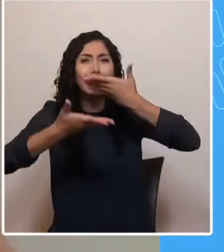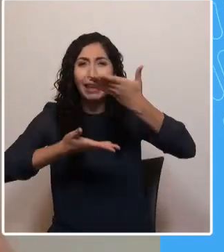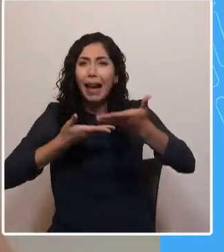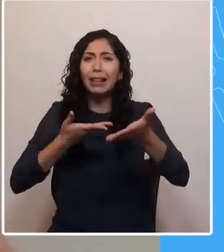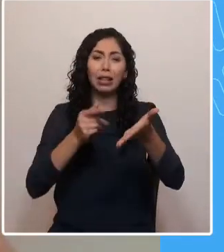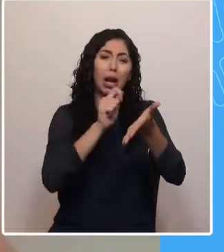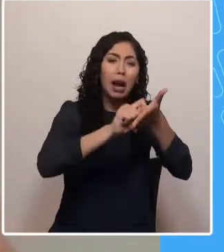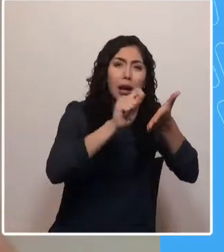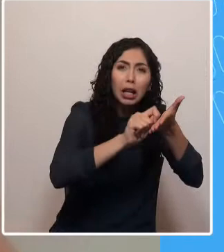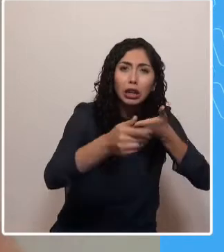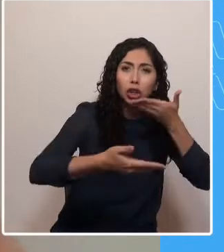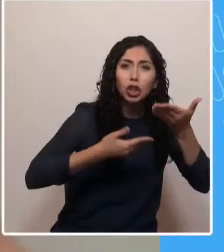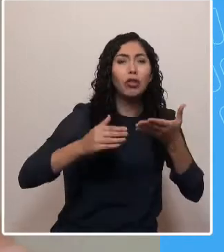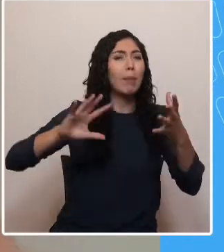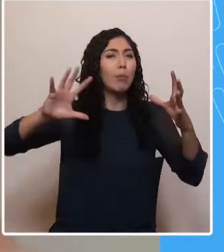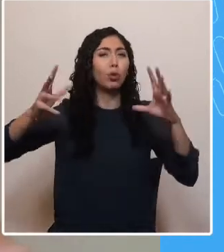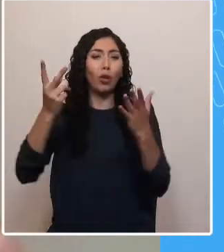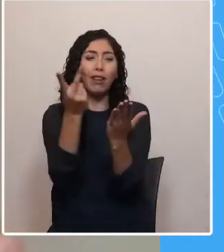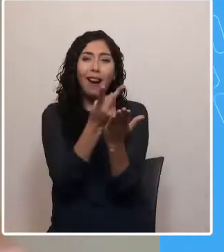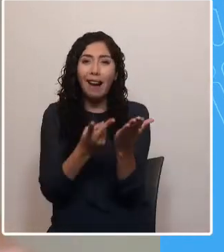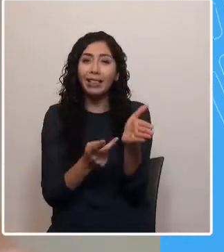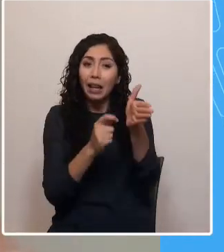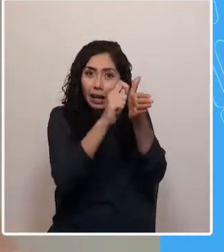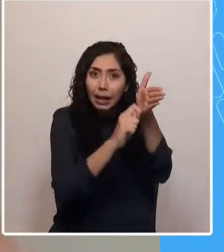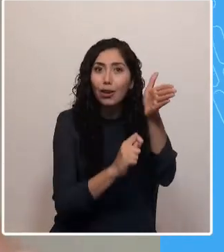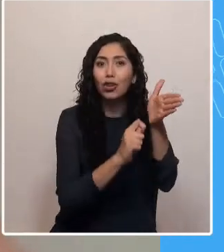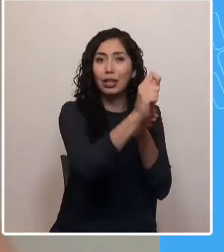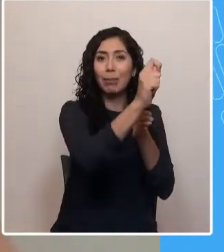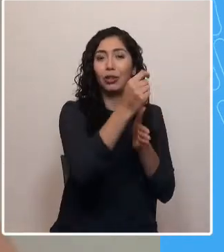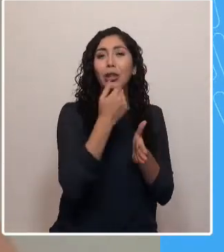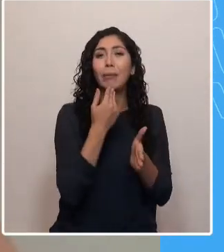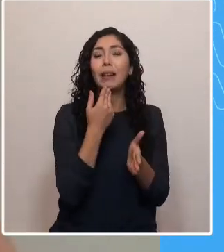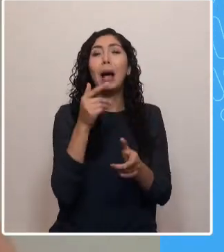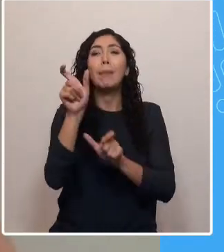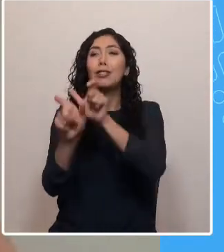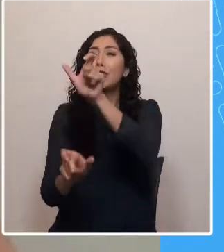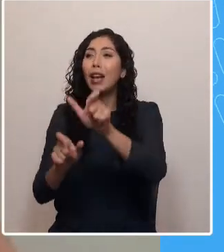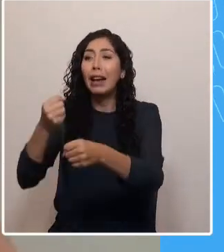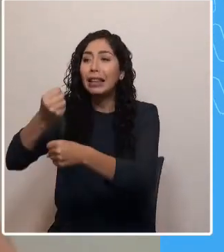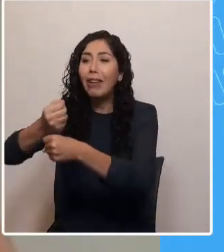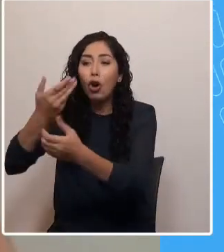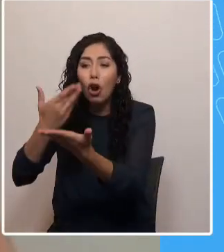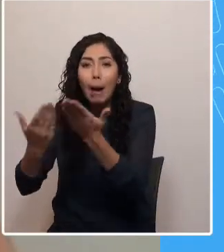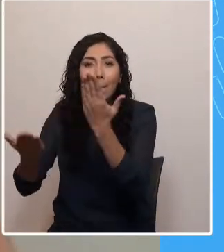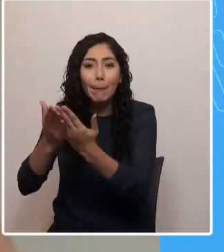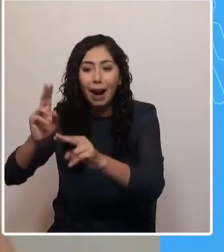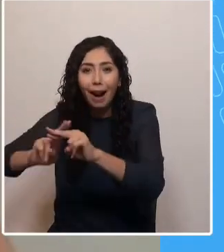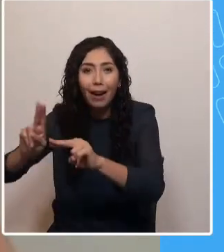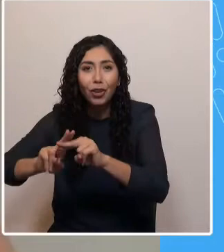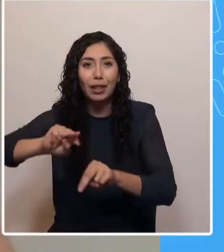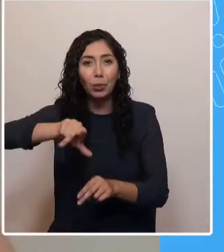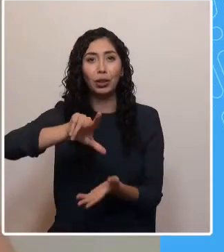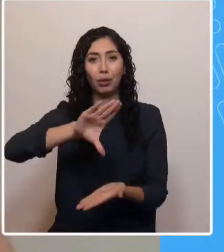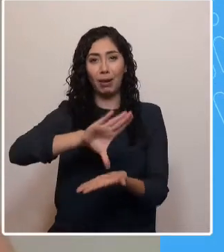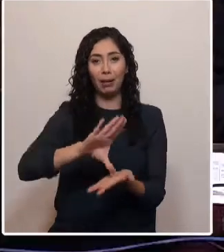mundo del arte y el reconocimiento expreso a las artesanas y artesanos de nuestro país. Muchas